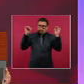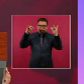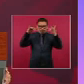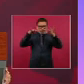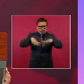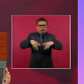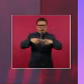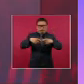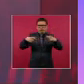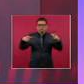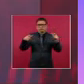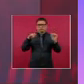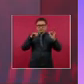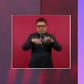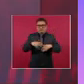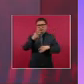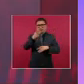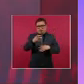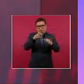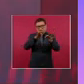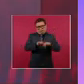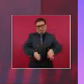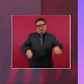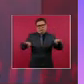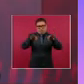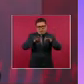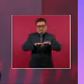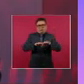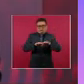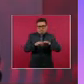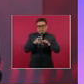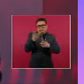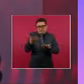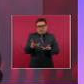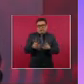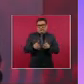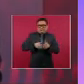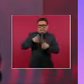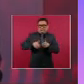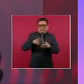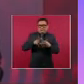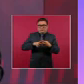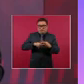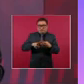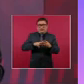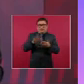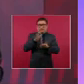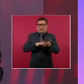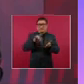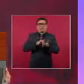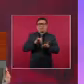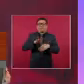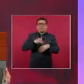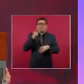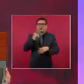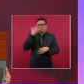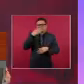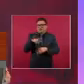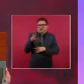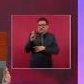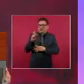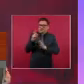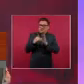y de ahí la importancia del Tren Maya, ¿no? Porque si esos 30